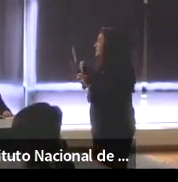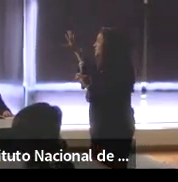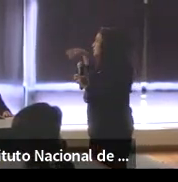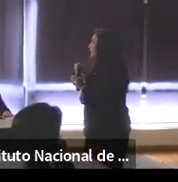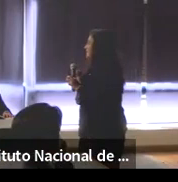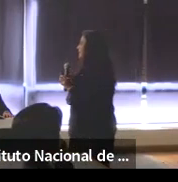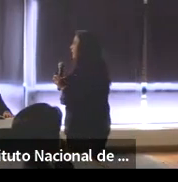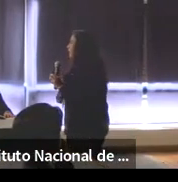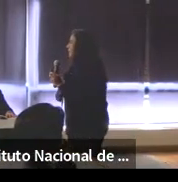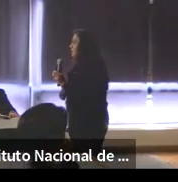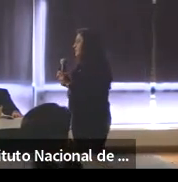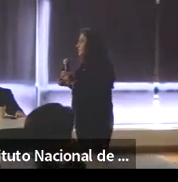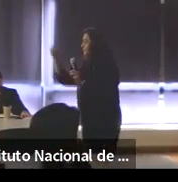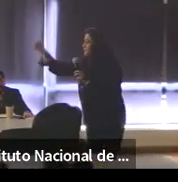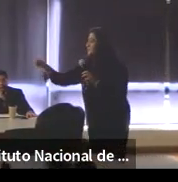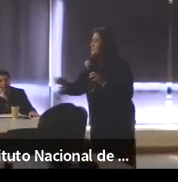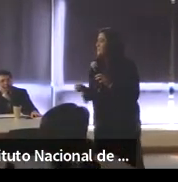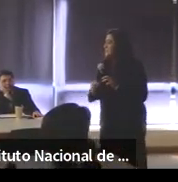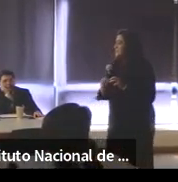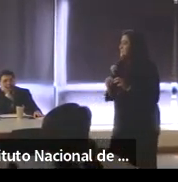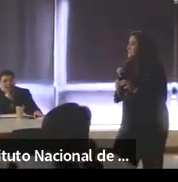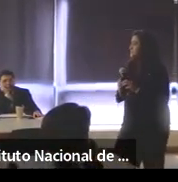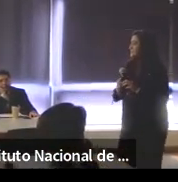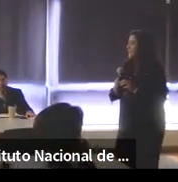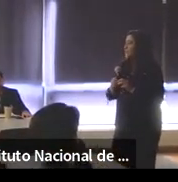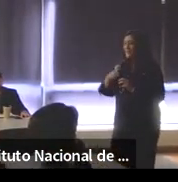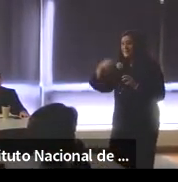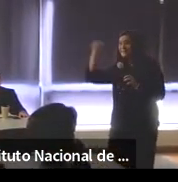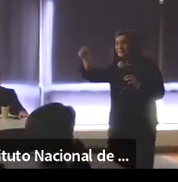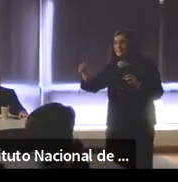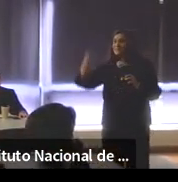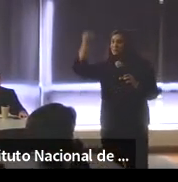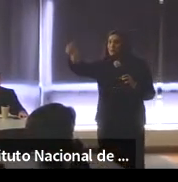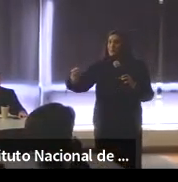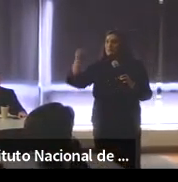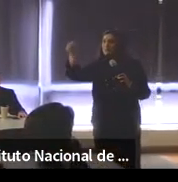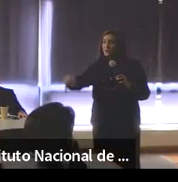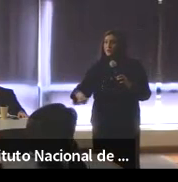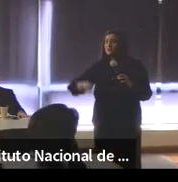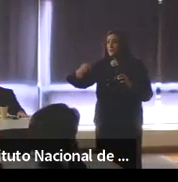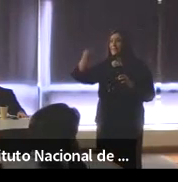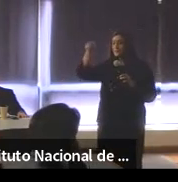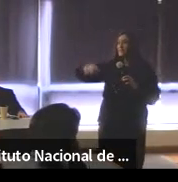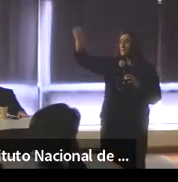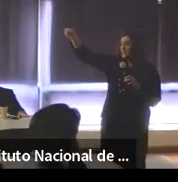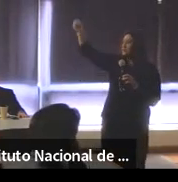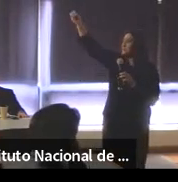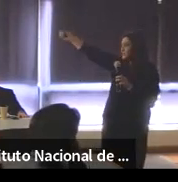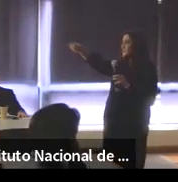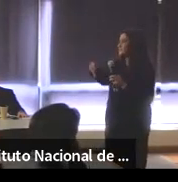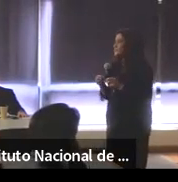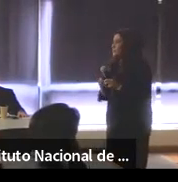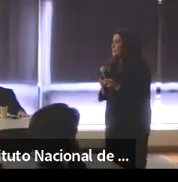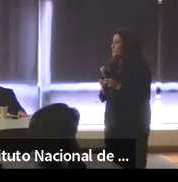del contexto romántico hay un interés porque te sientes responsable de esos hijos de su crecimiento